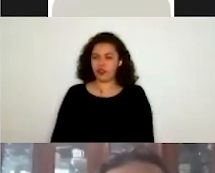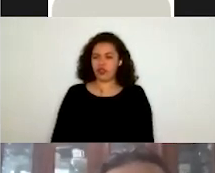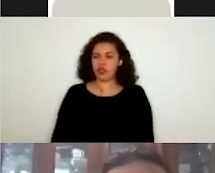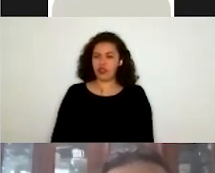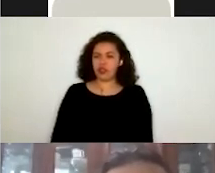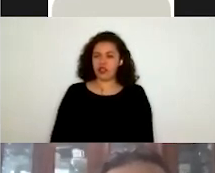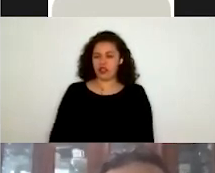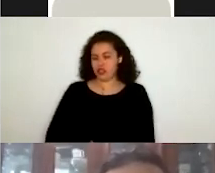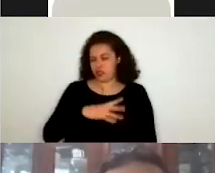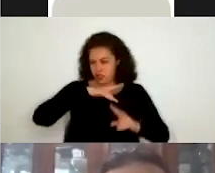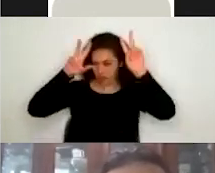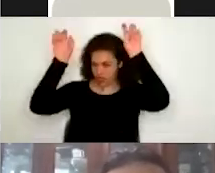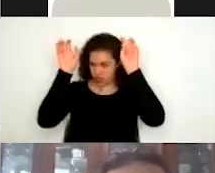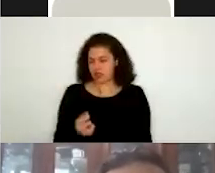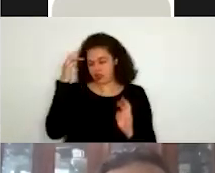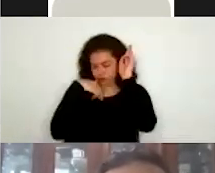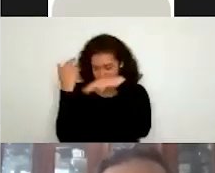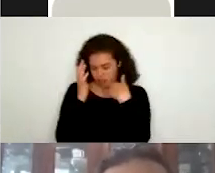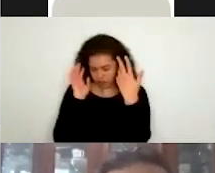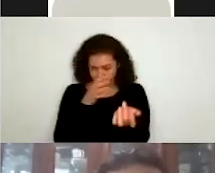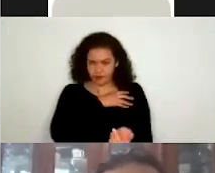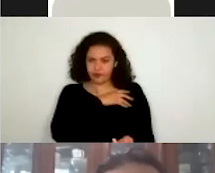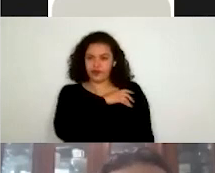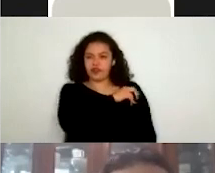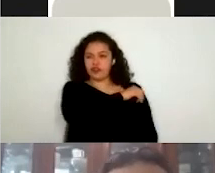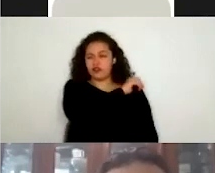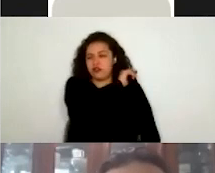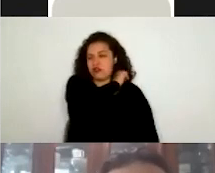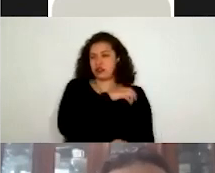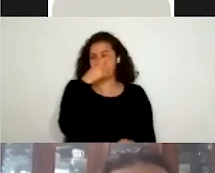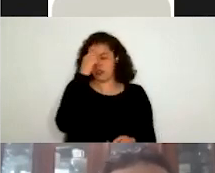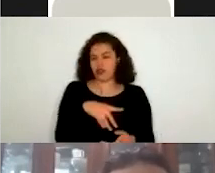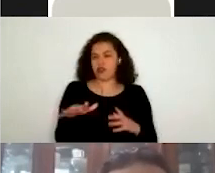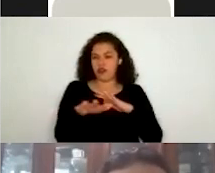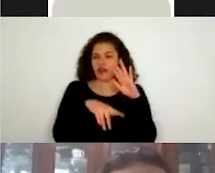Aquí es el contenido que ya vimos, que está directamente en los términos de referencia.